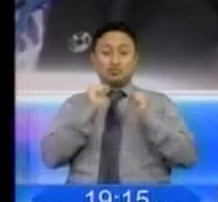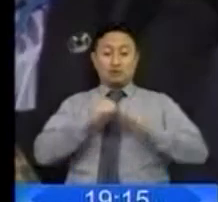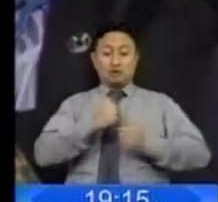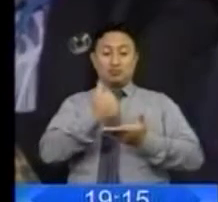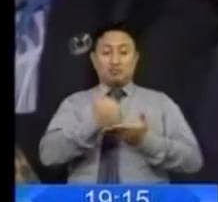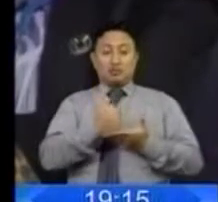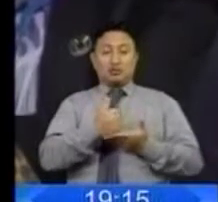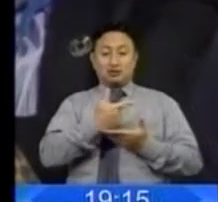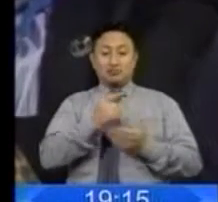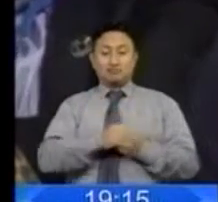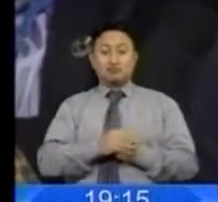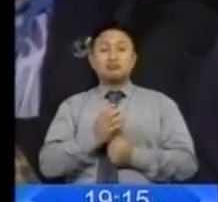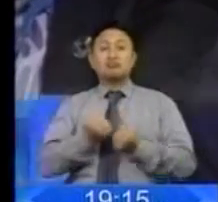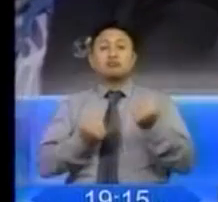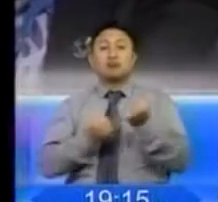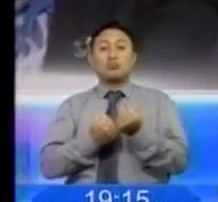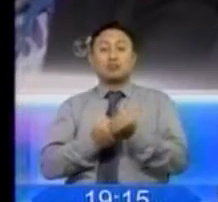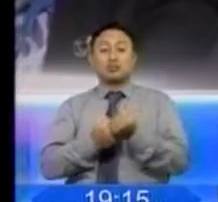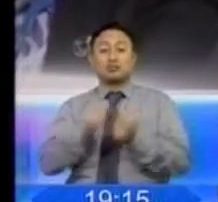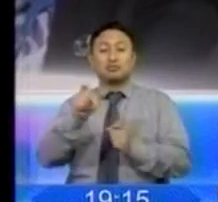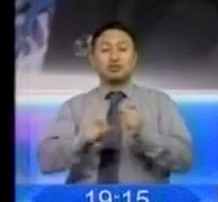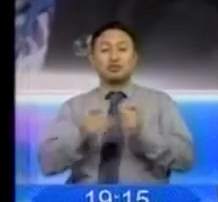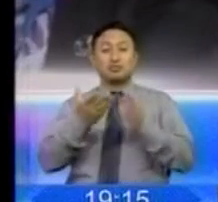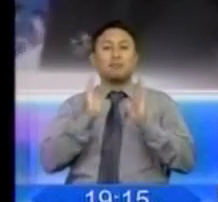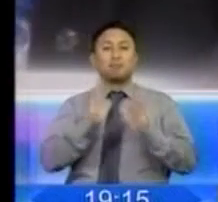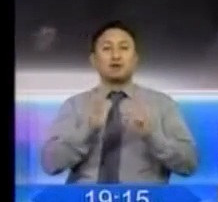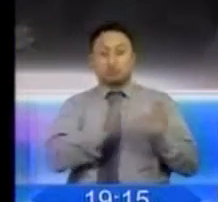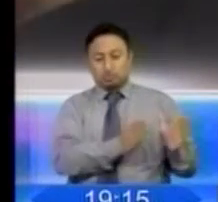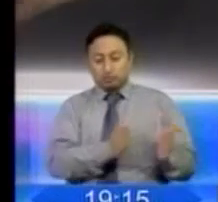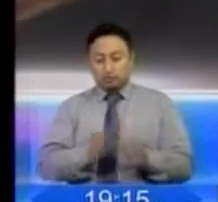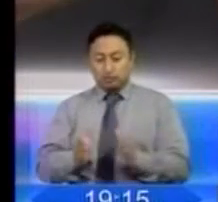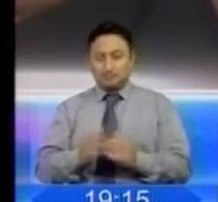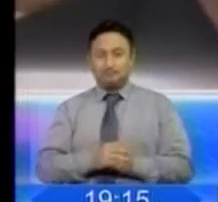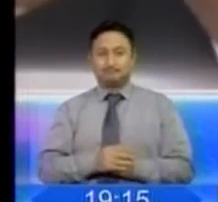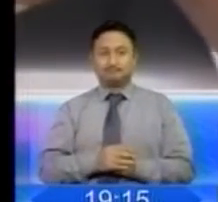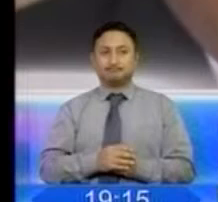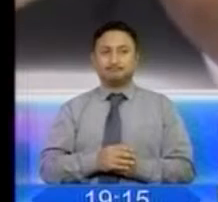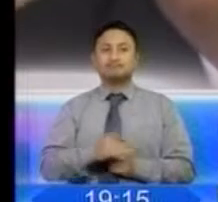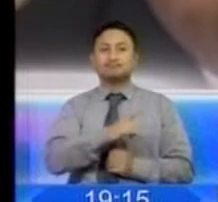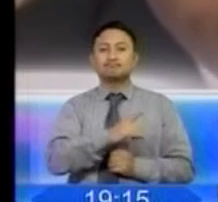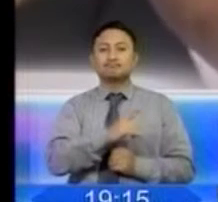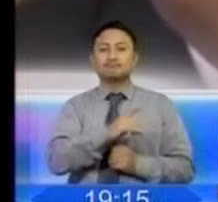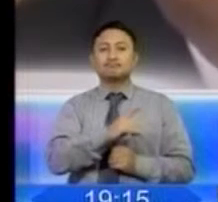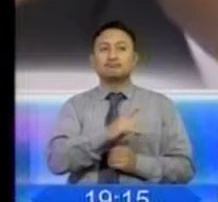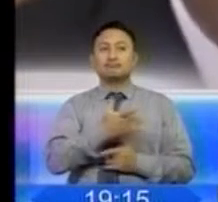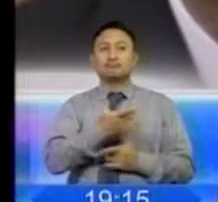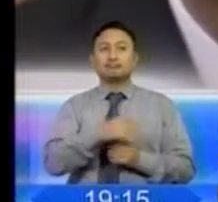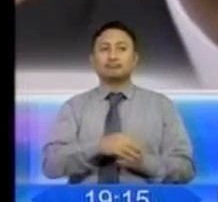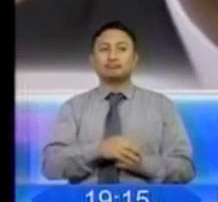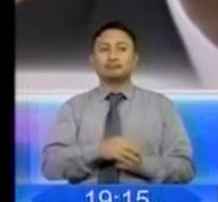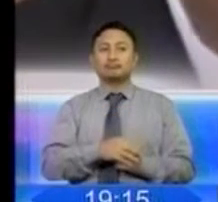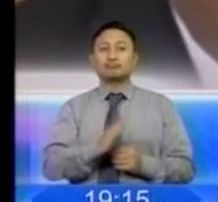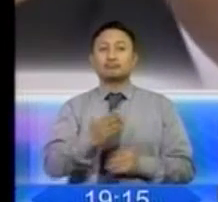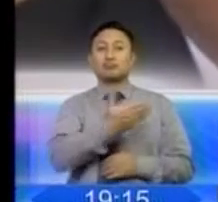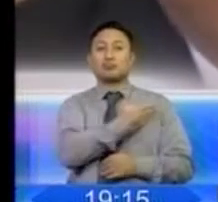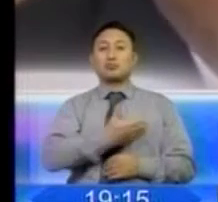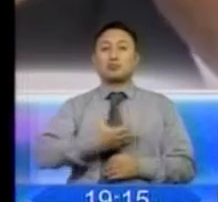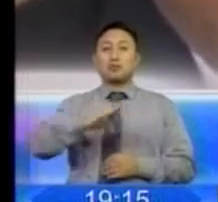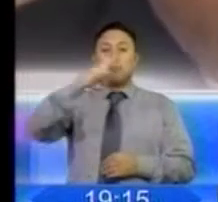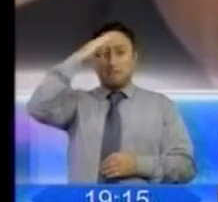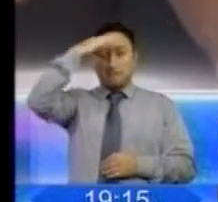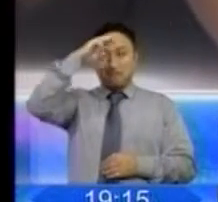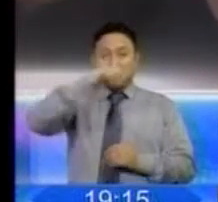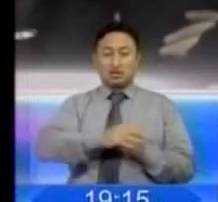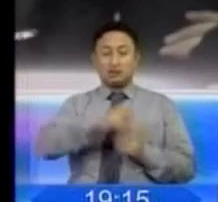de las bondades de una migración ordenada y garantista. A estas palabras también se sumó el jefe de Estado de México,